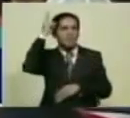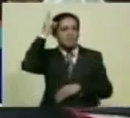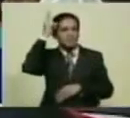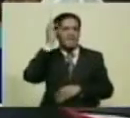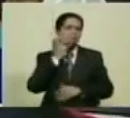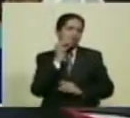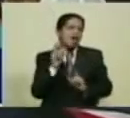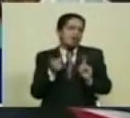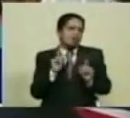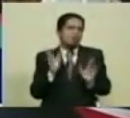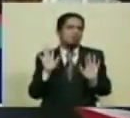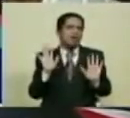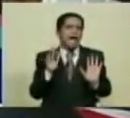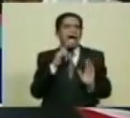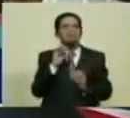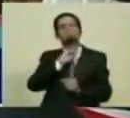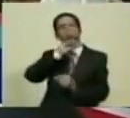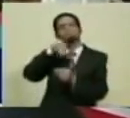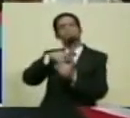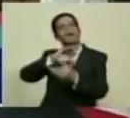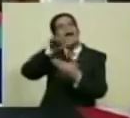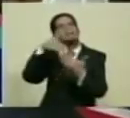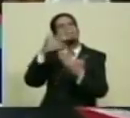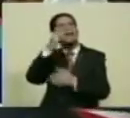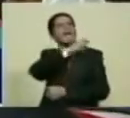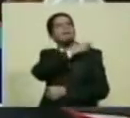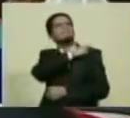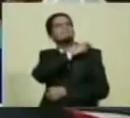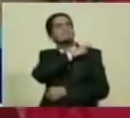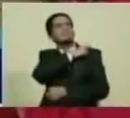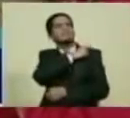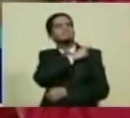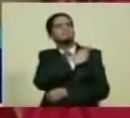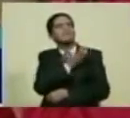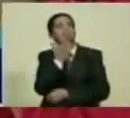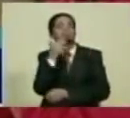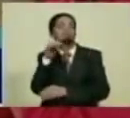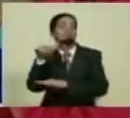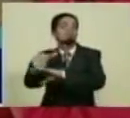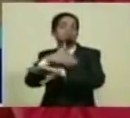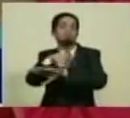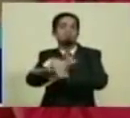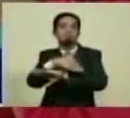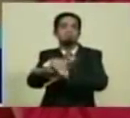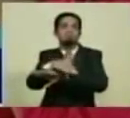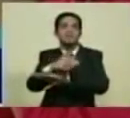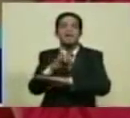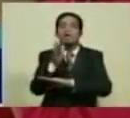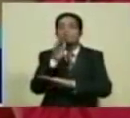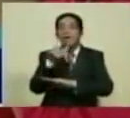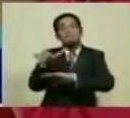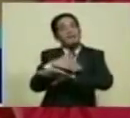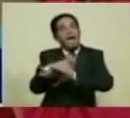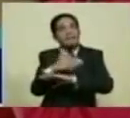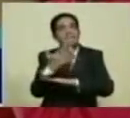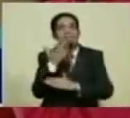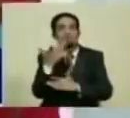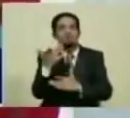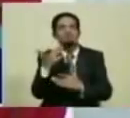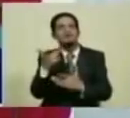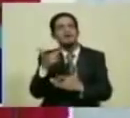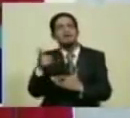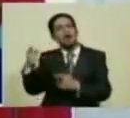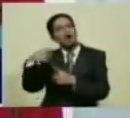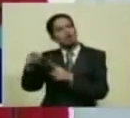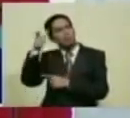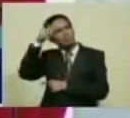comunidades llegaremos hasta jefe de comunidad porque no tenemos calle, como por ejemplo el pueblo Yanomami, que es con Chabono, que es por, su organización es por Chabono